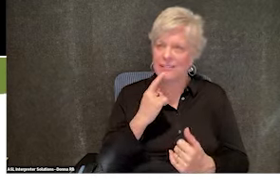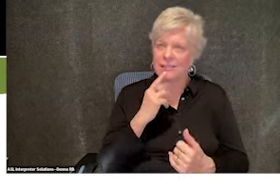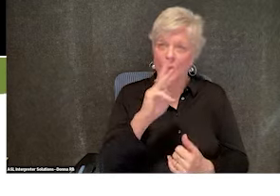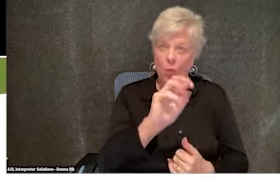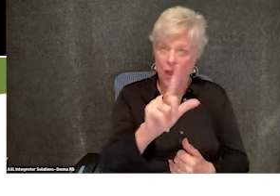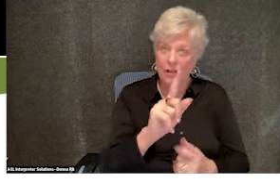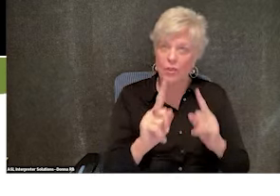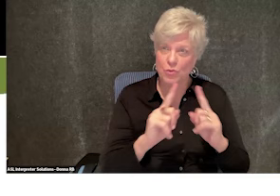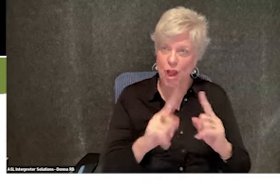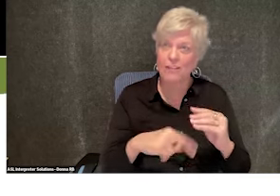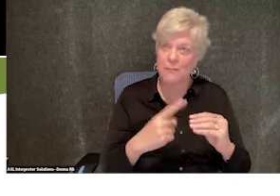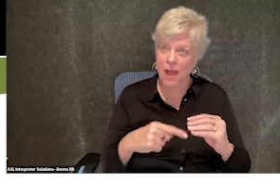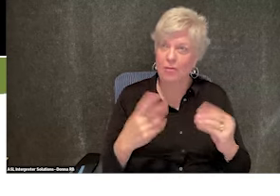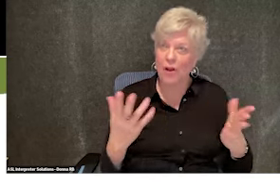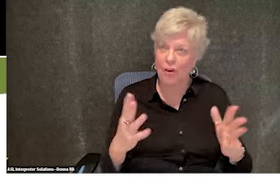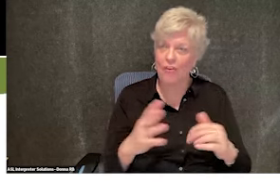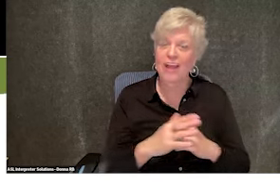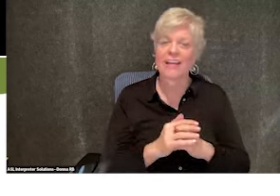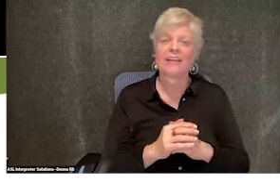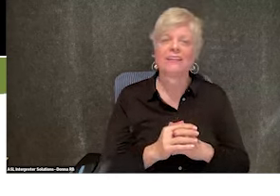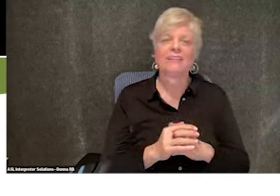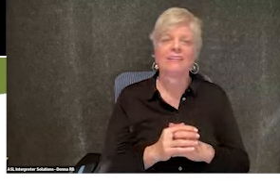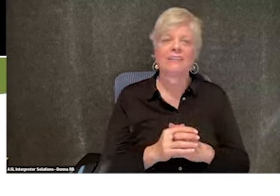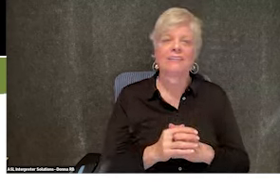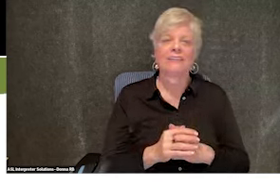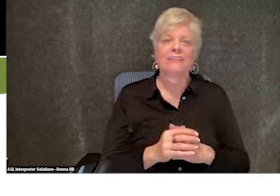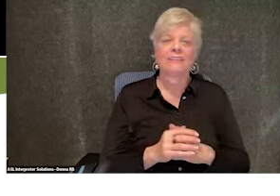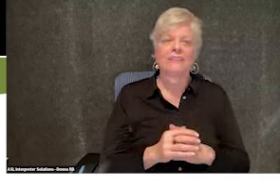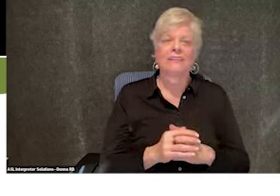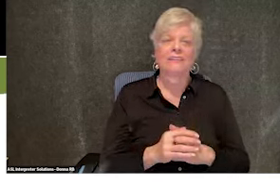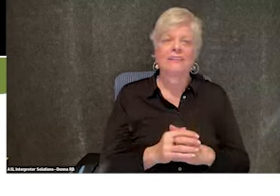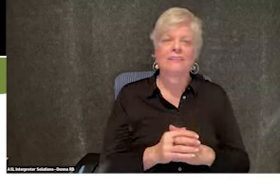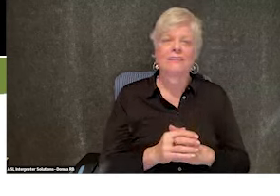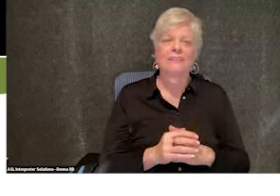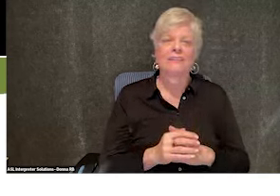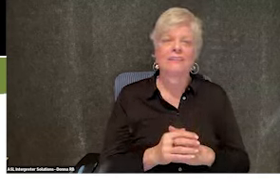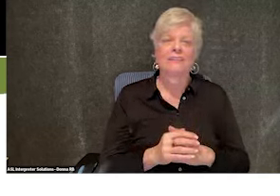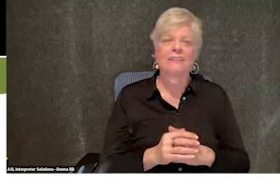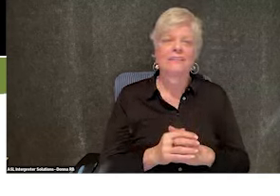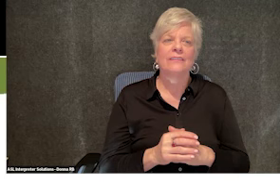Ahora. Creo que acaba de. A ver, pasamos al próximo.